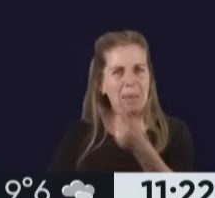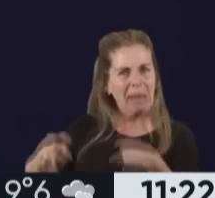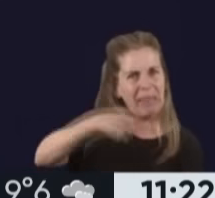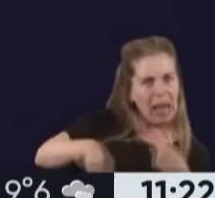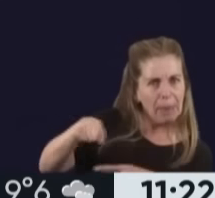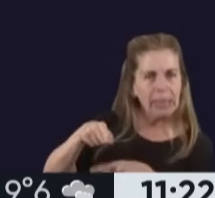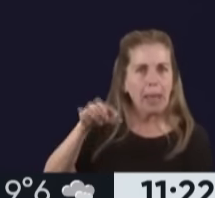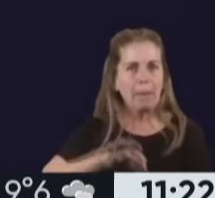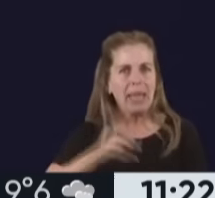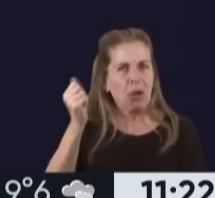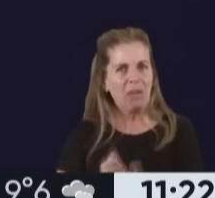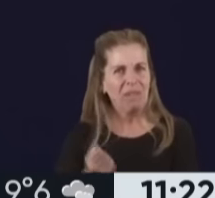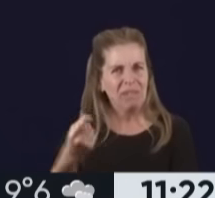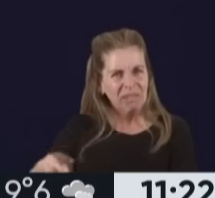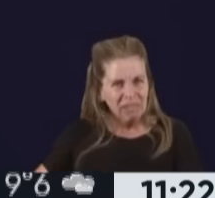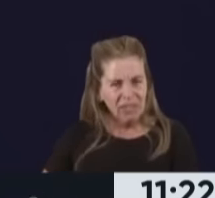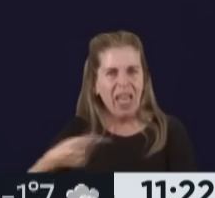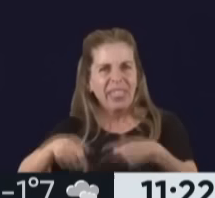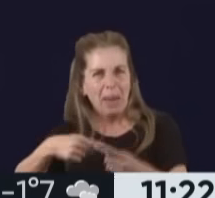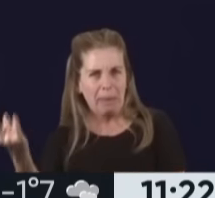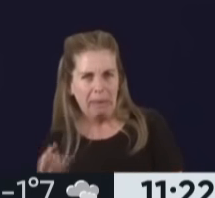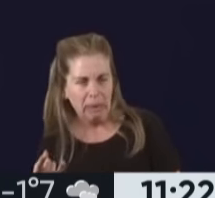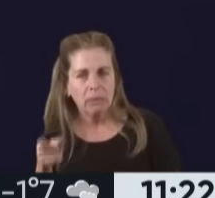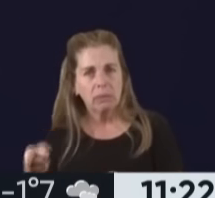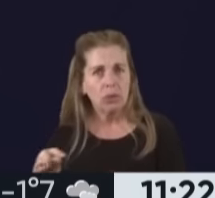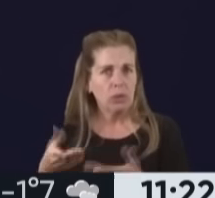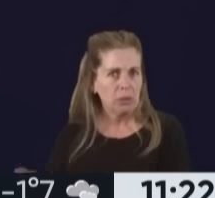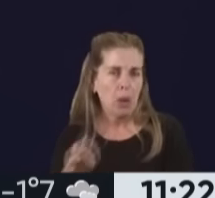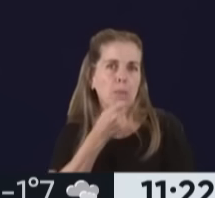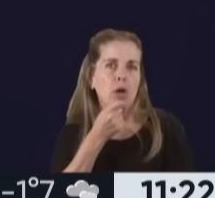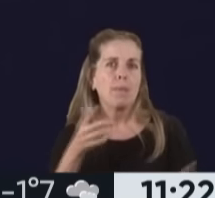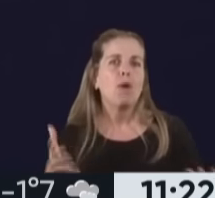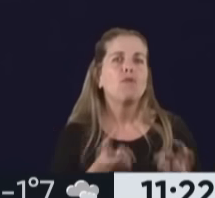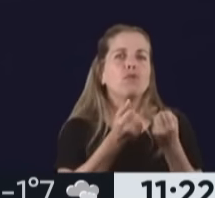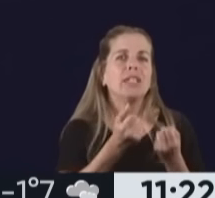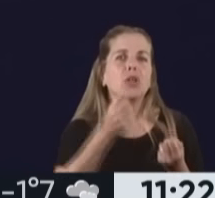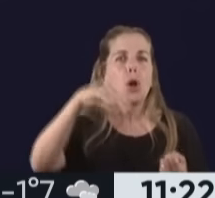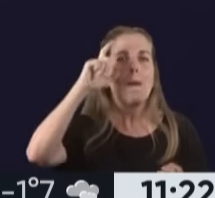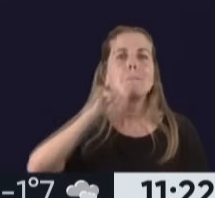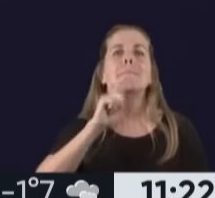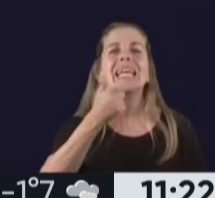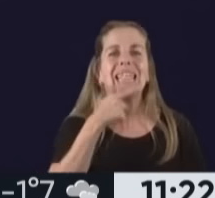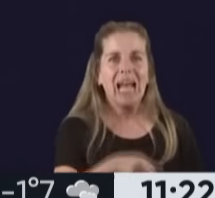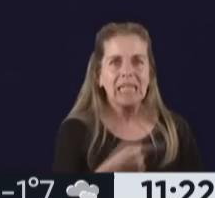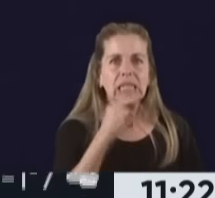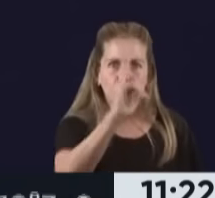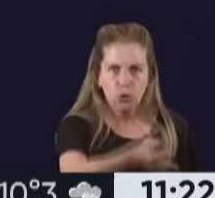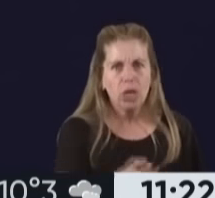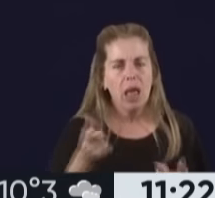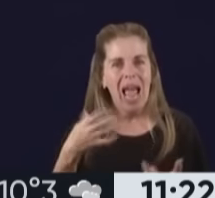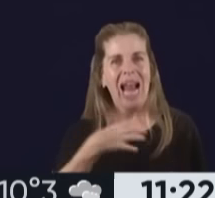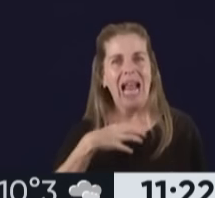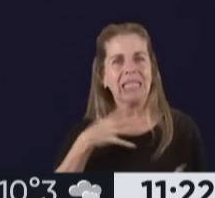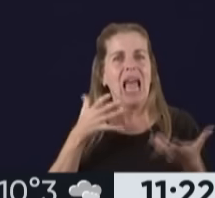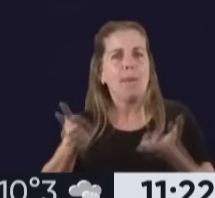sin respaldo clínico y organizaciones que facturaron sin prestar servicios como la Fundación Metas, que decía brindar clases de apoyo escolar, pero